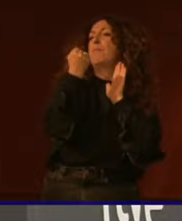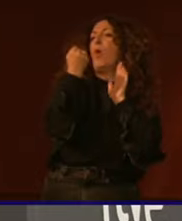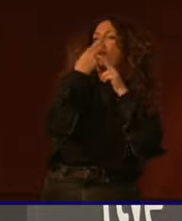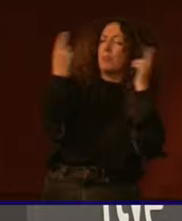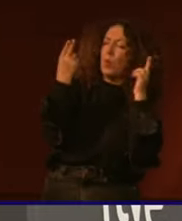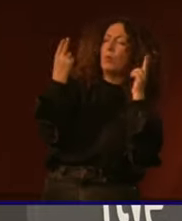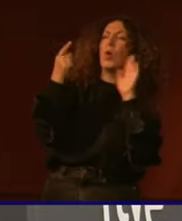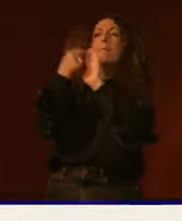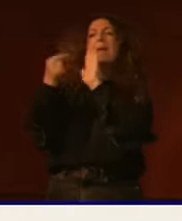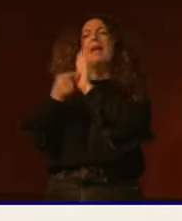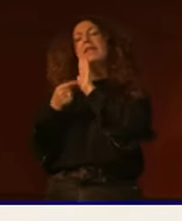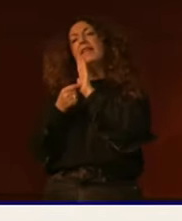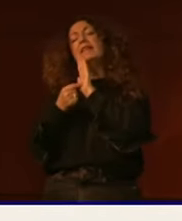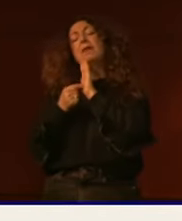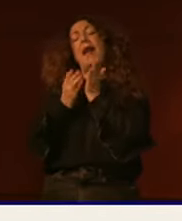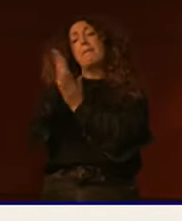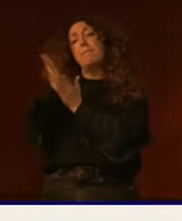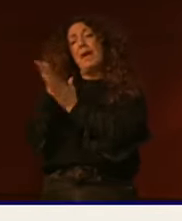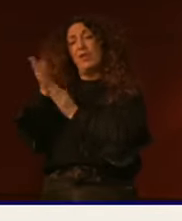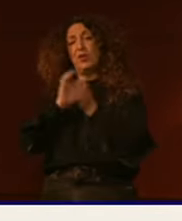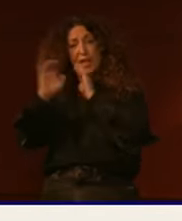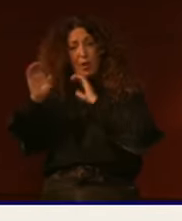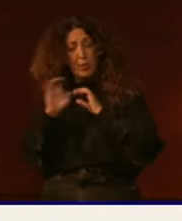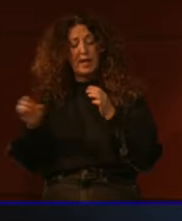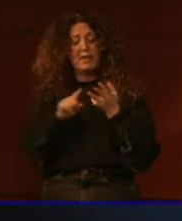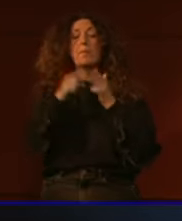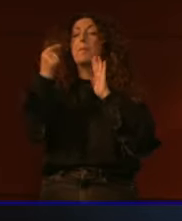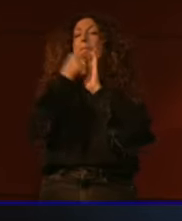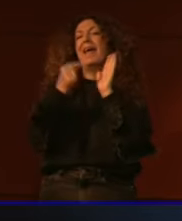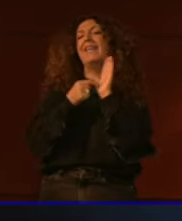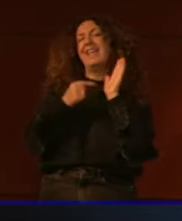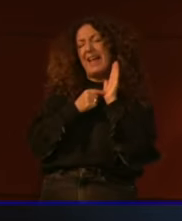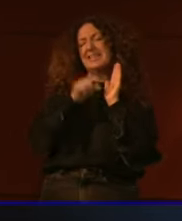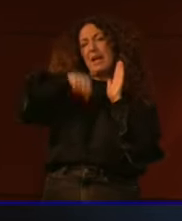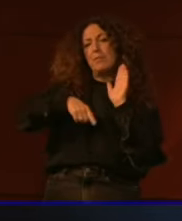medios de comunicación y medidas para los grupos